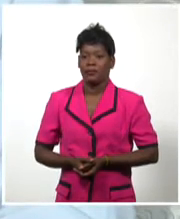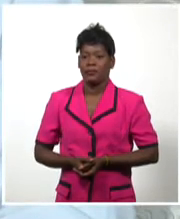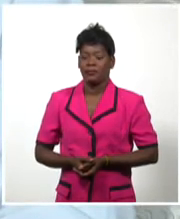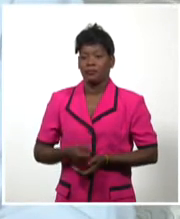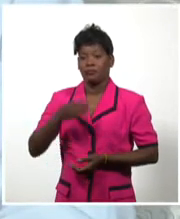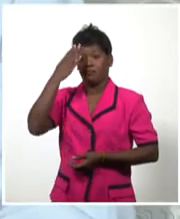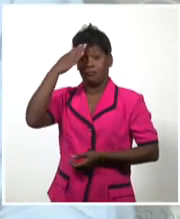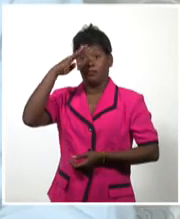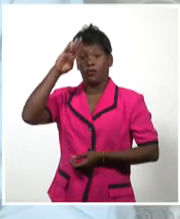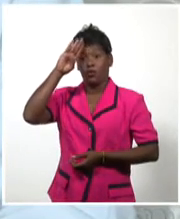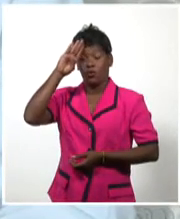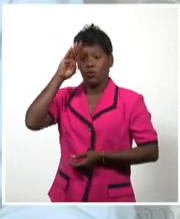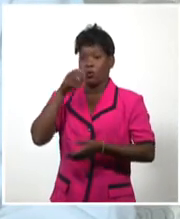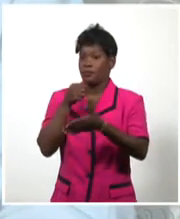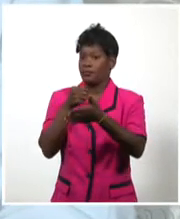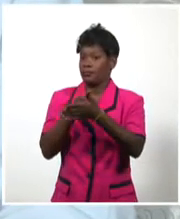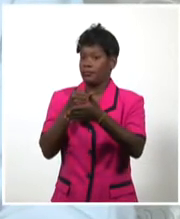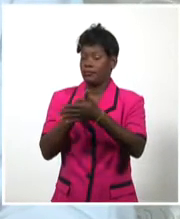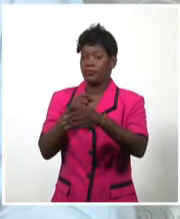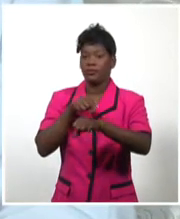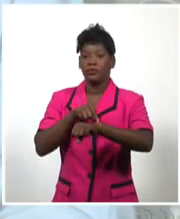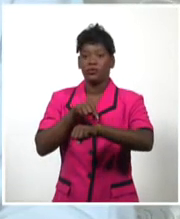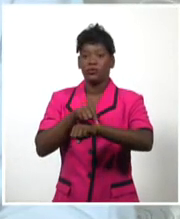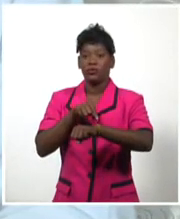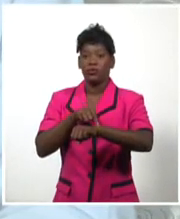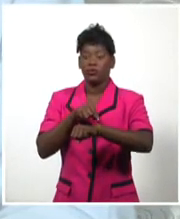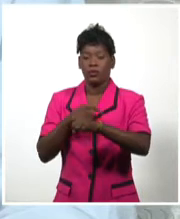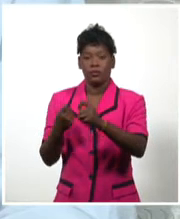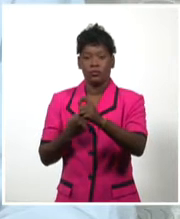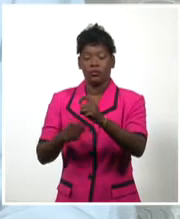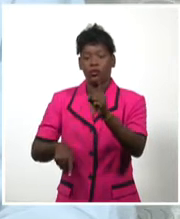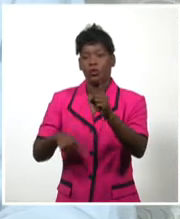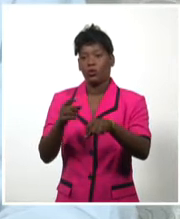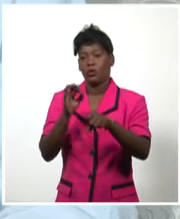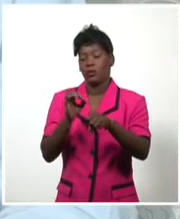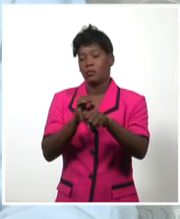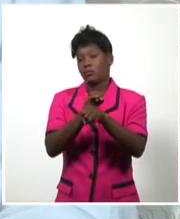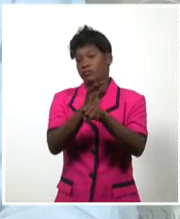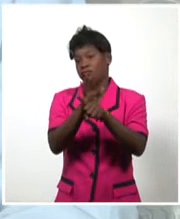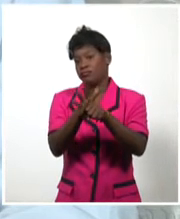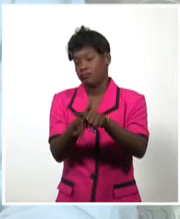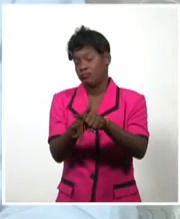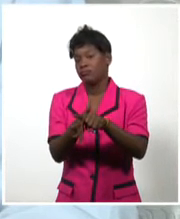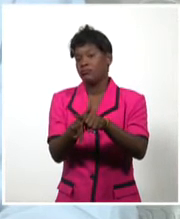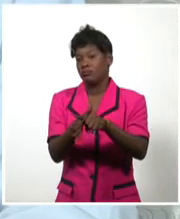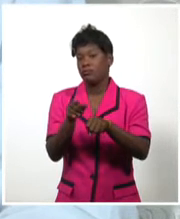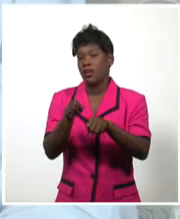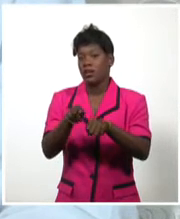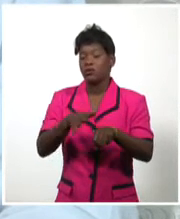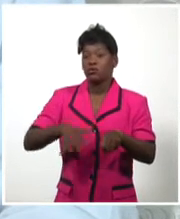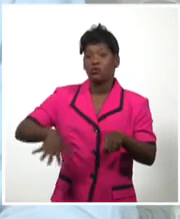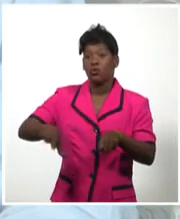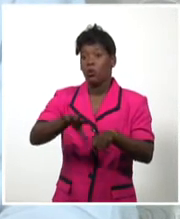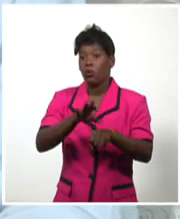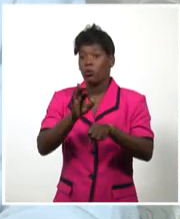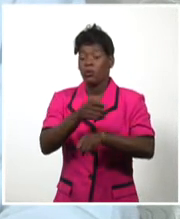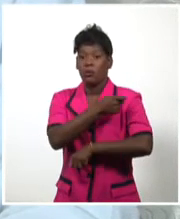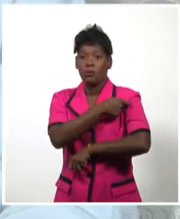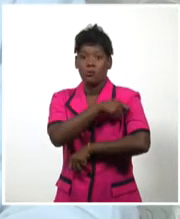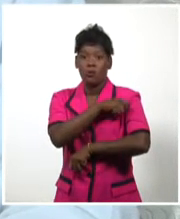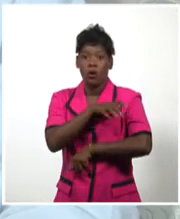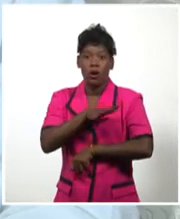Cuba enfrenta en estos momentos una batalla contra una terrible pandemia que azota a la humanidad. Científicos y médicos